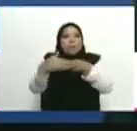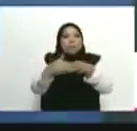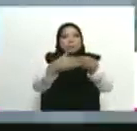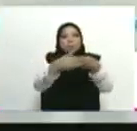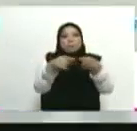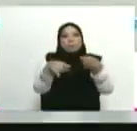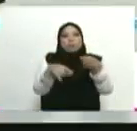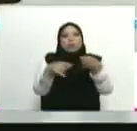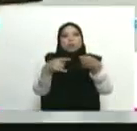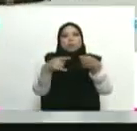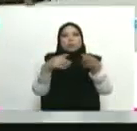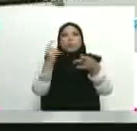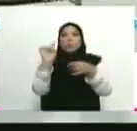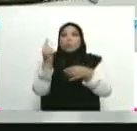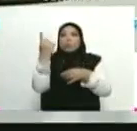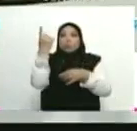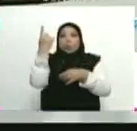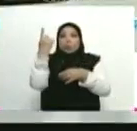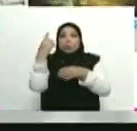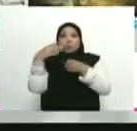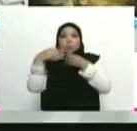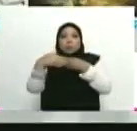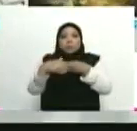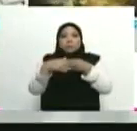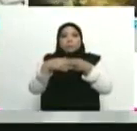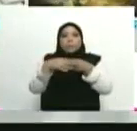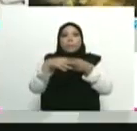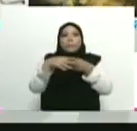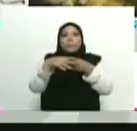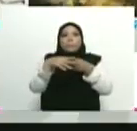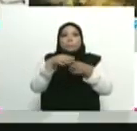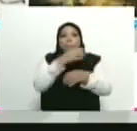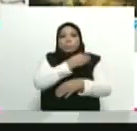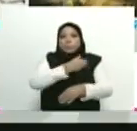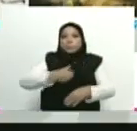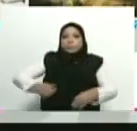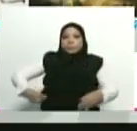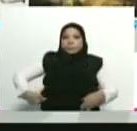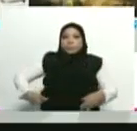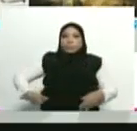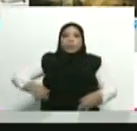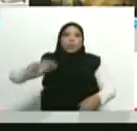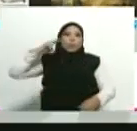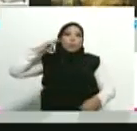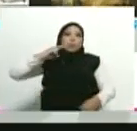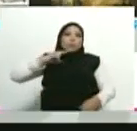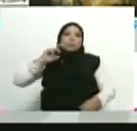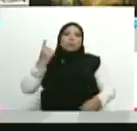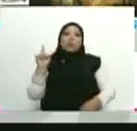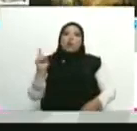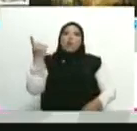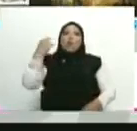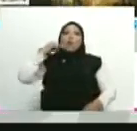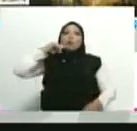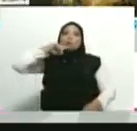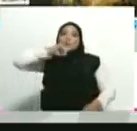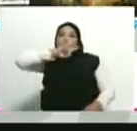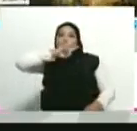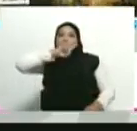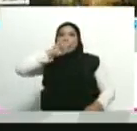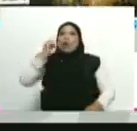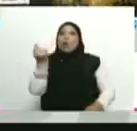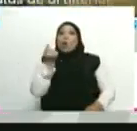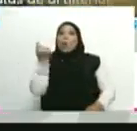no tenía gran buque. El único buque, presidente, lo compró el presidente Simón Bolívar en octubre de 1822. El único